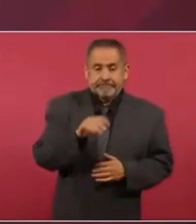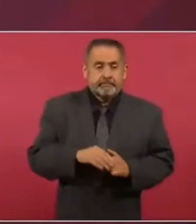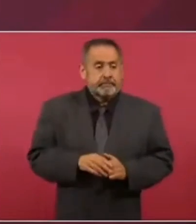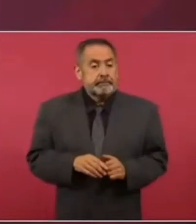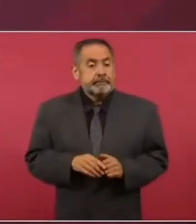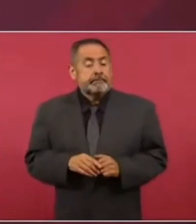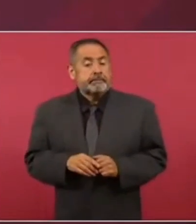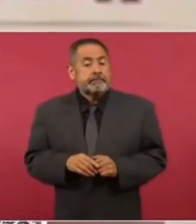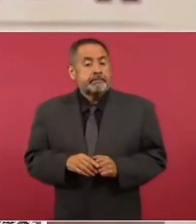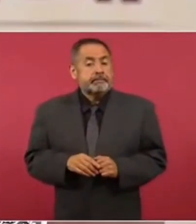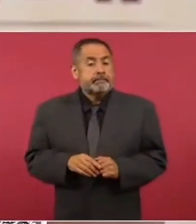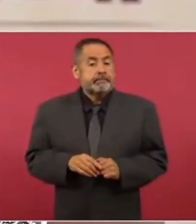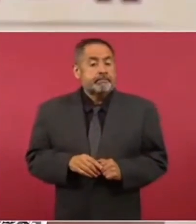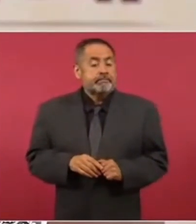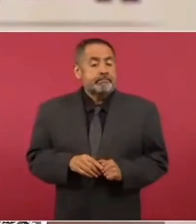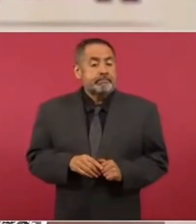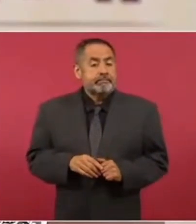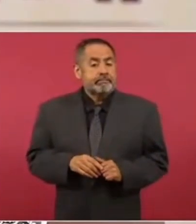que